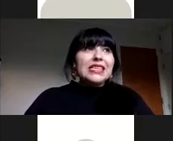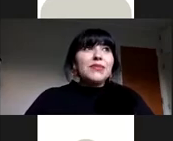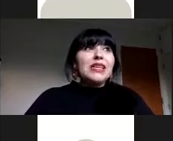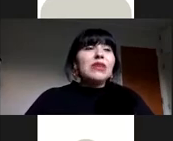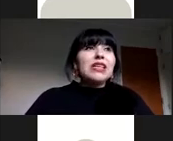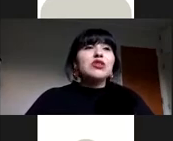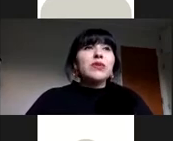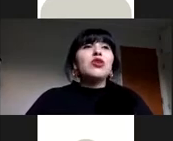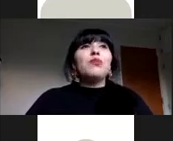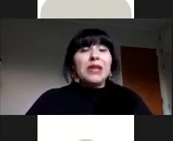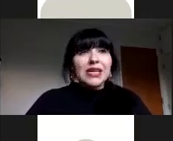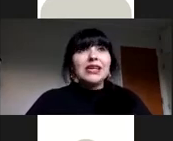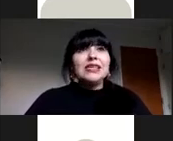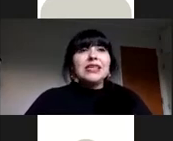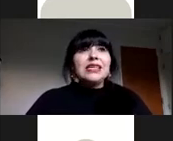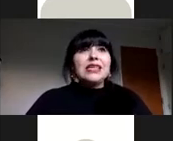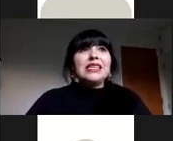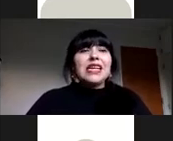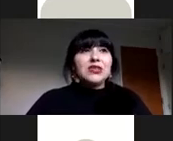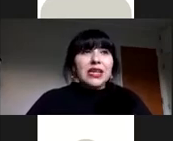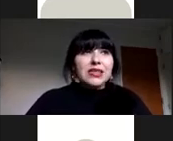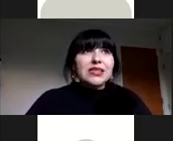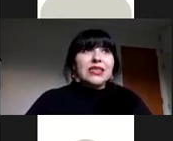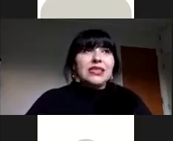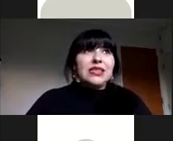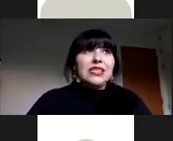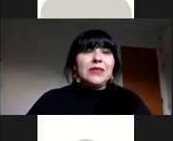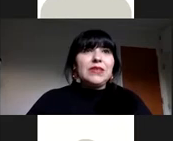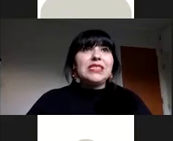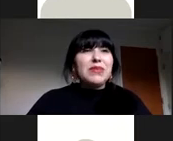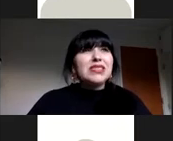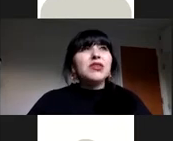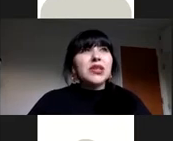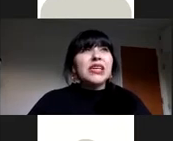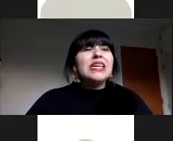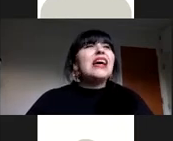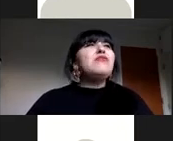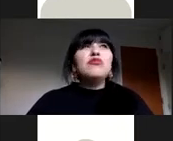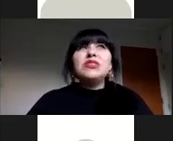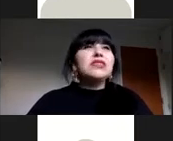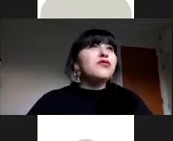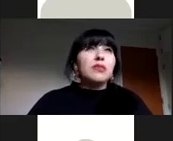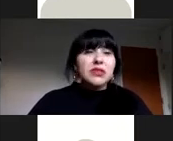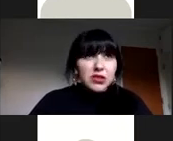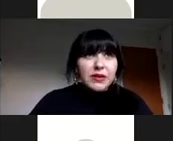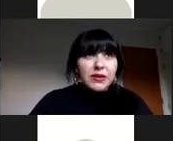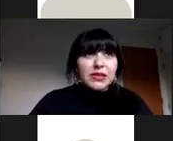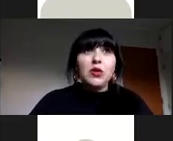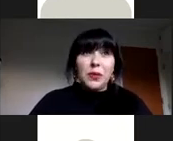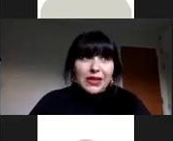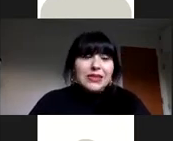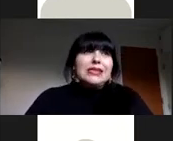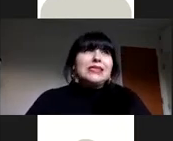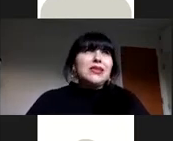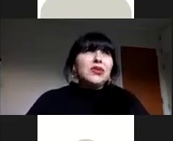que también es una etapa súper compleja de relacionarse, y también siento que hay mucha desinformación de parte de los